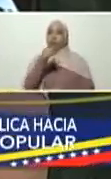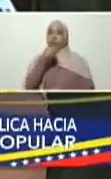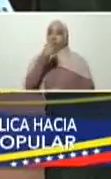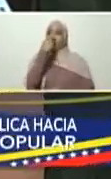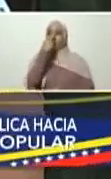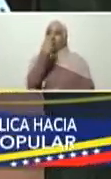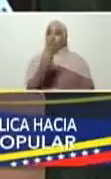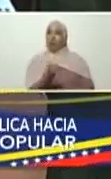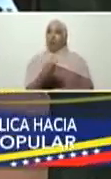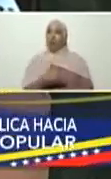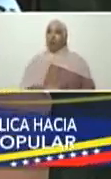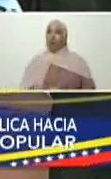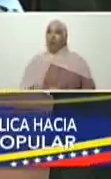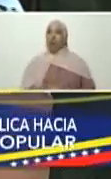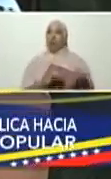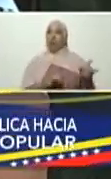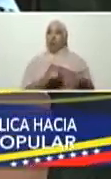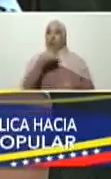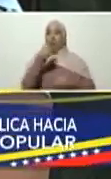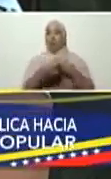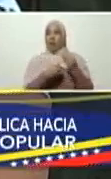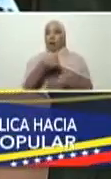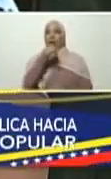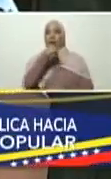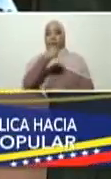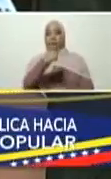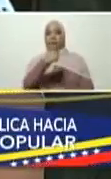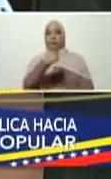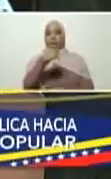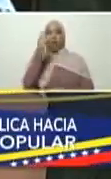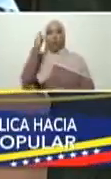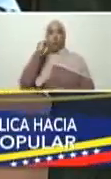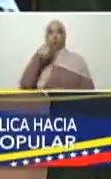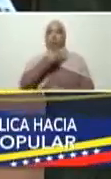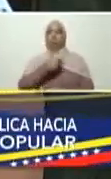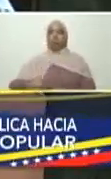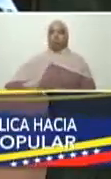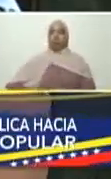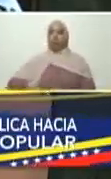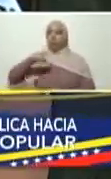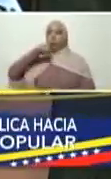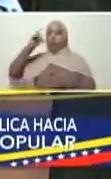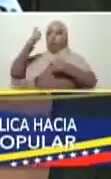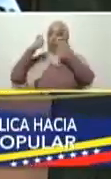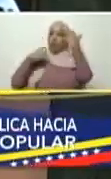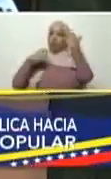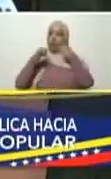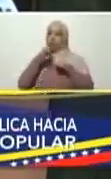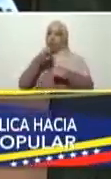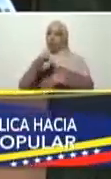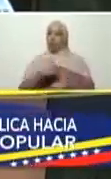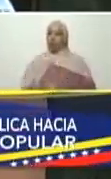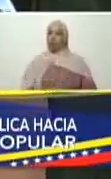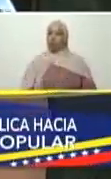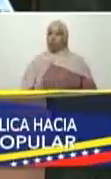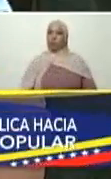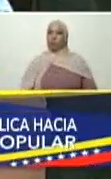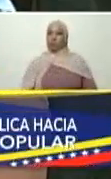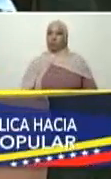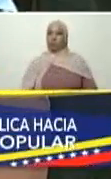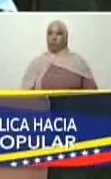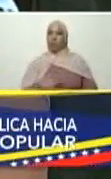sido un gran aporte, afianzada a la revolución bolivariana, el presidente Chávez surge de esa composición, de